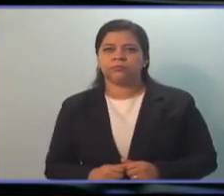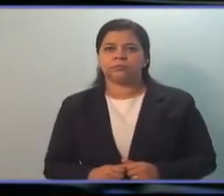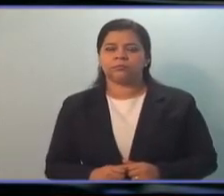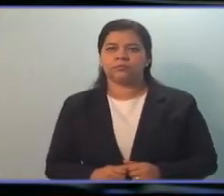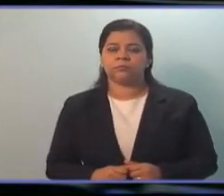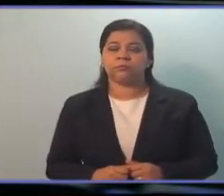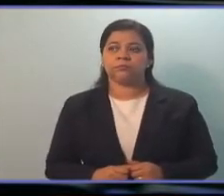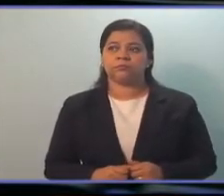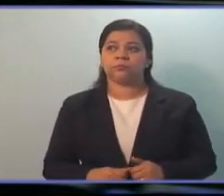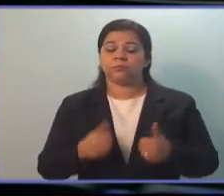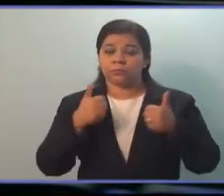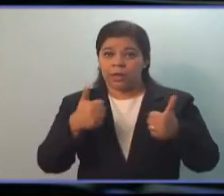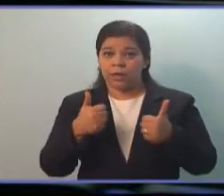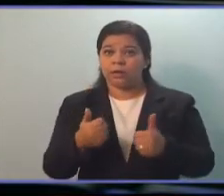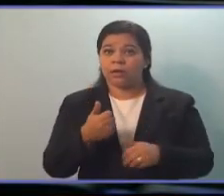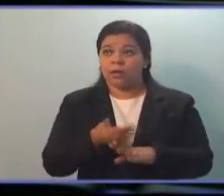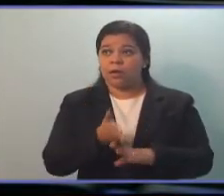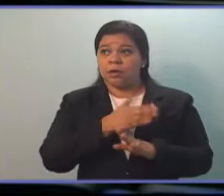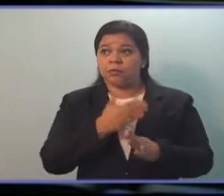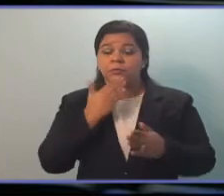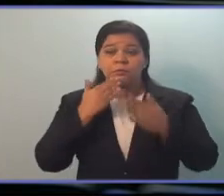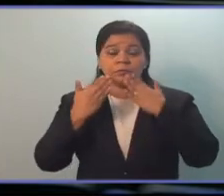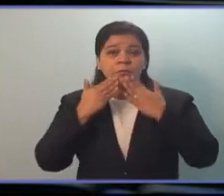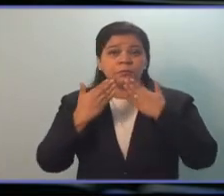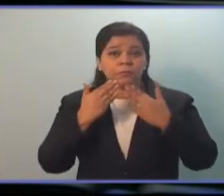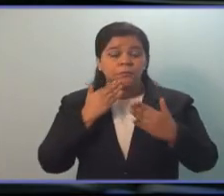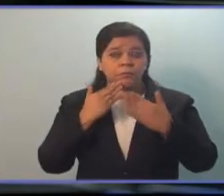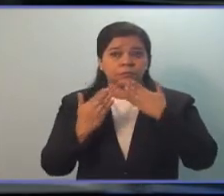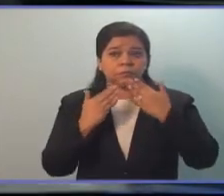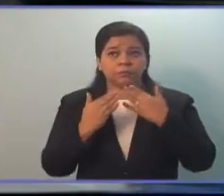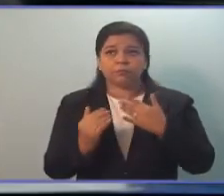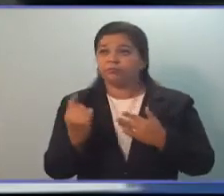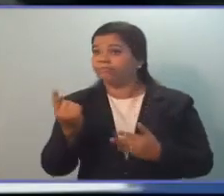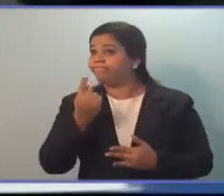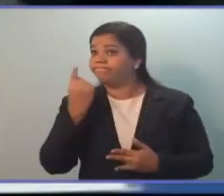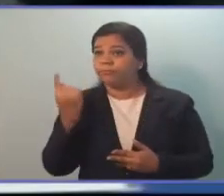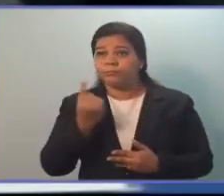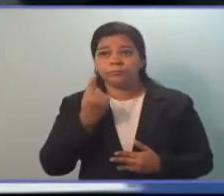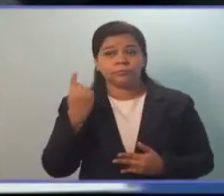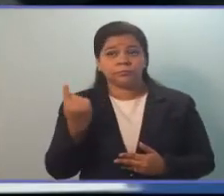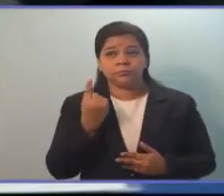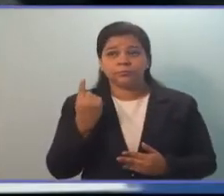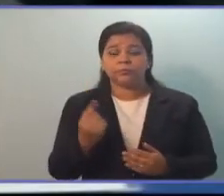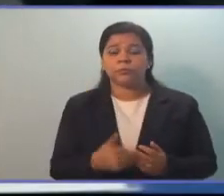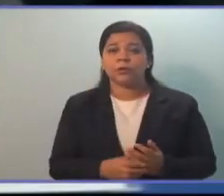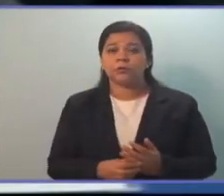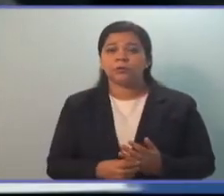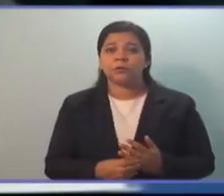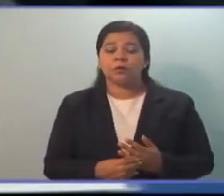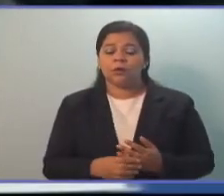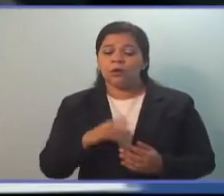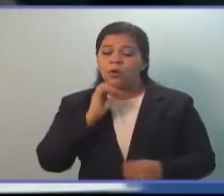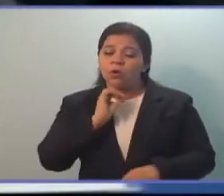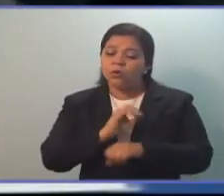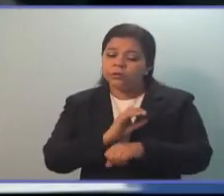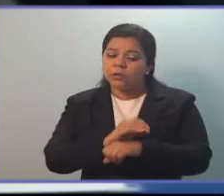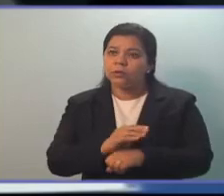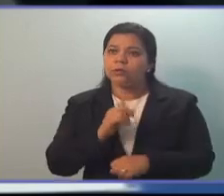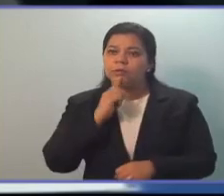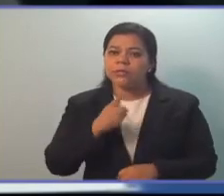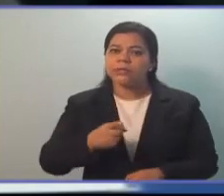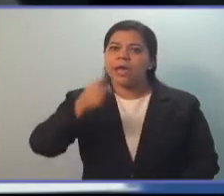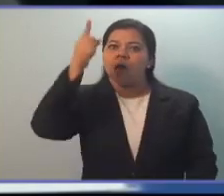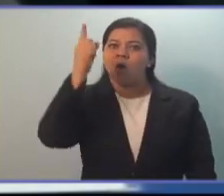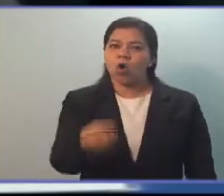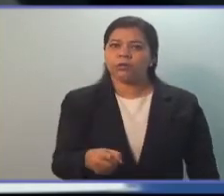Tal vez ahondando un poquitito más, doctor, no solamente es el hecho de que le recomienda, sino que también le